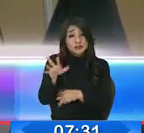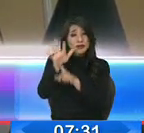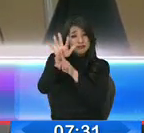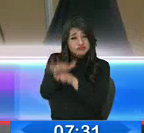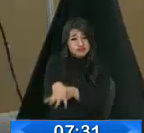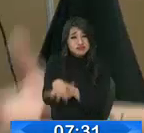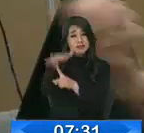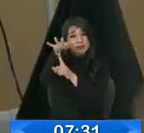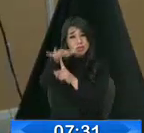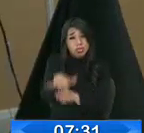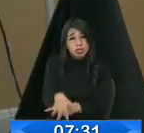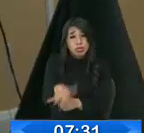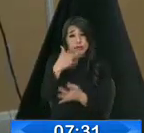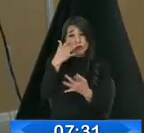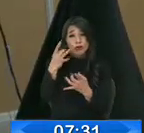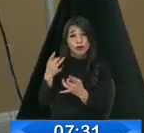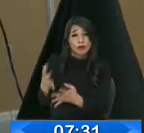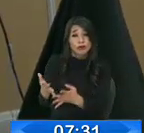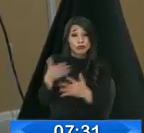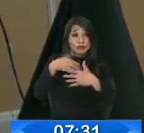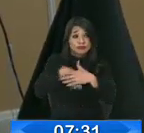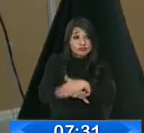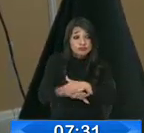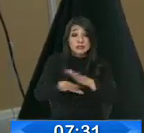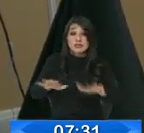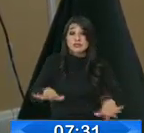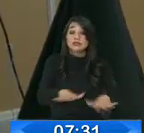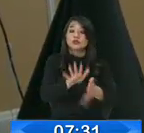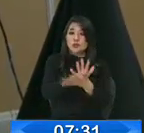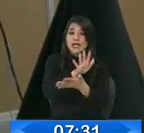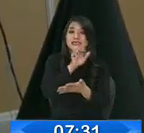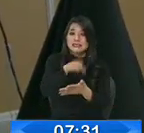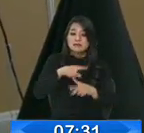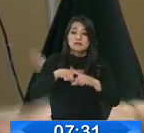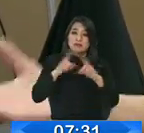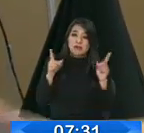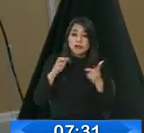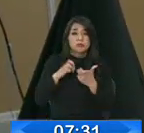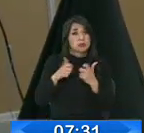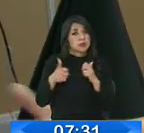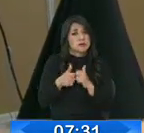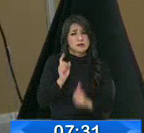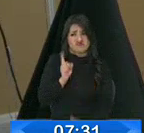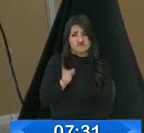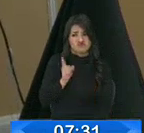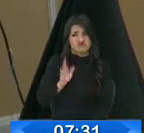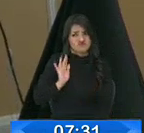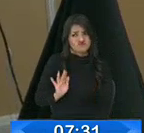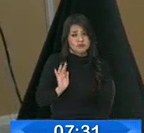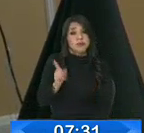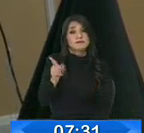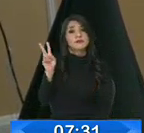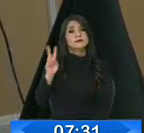xenofobia, niños que ya se insertan en el espacio escolar y que son señalados, que son acosados